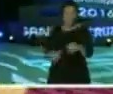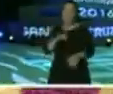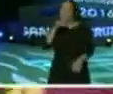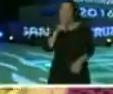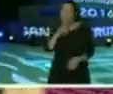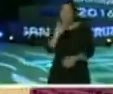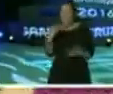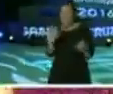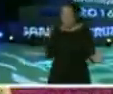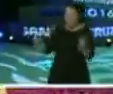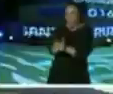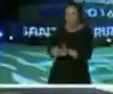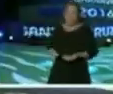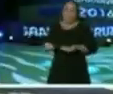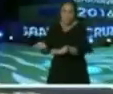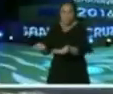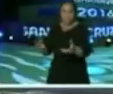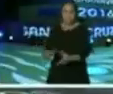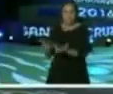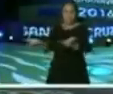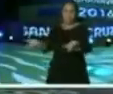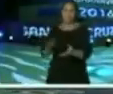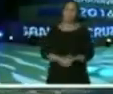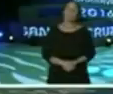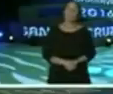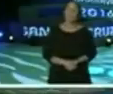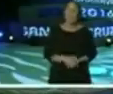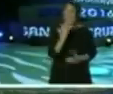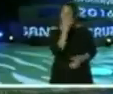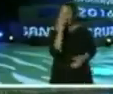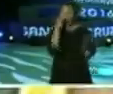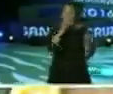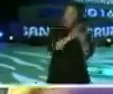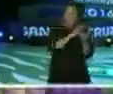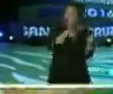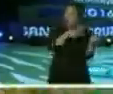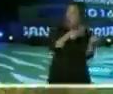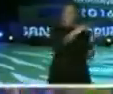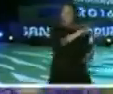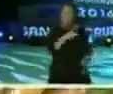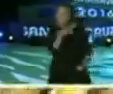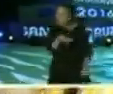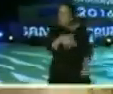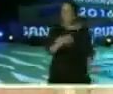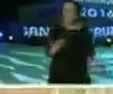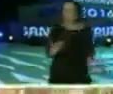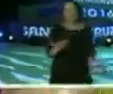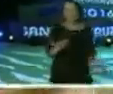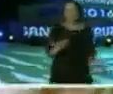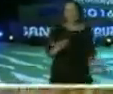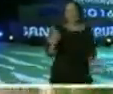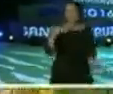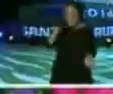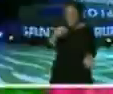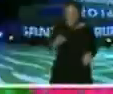coño asistentes sociales. 50.000 euros, ¿de dónde los sacan? Después no